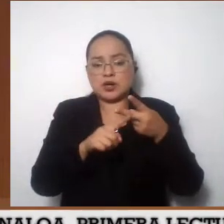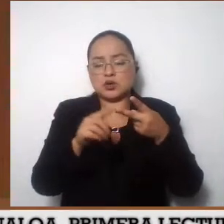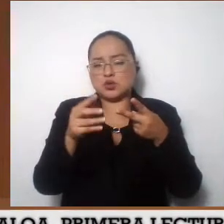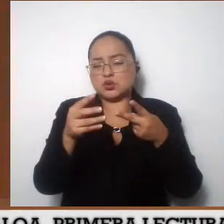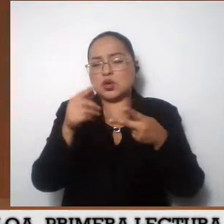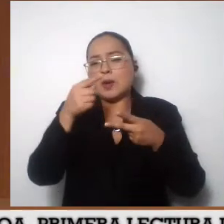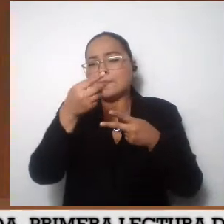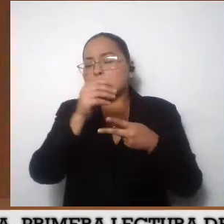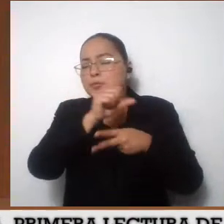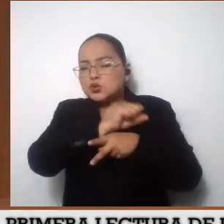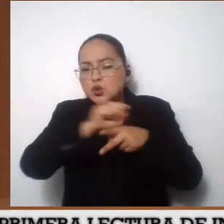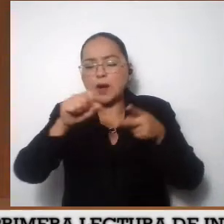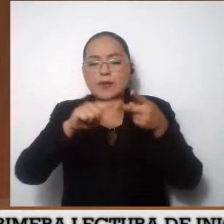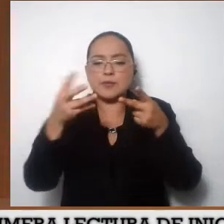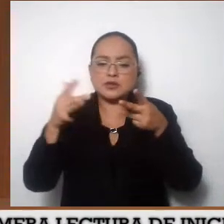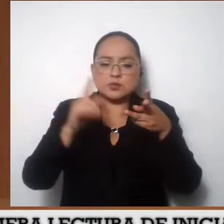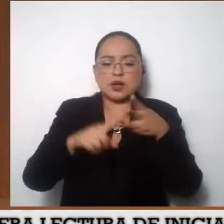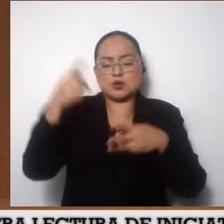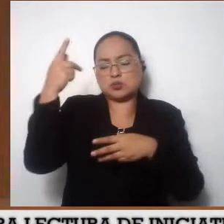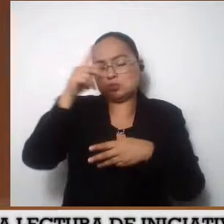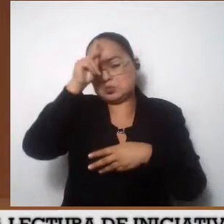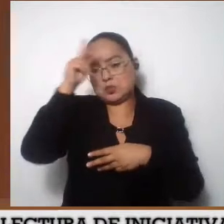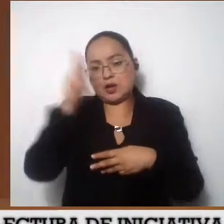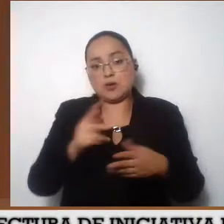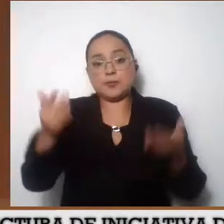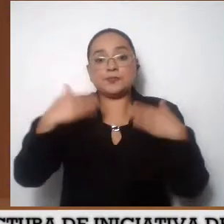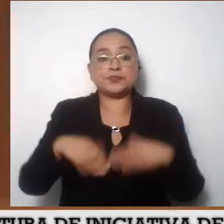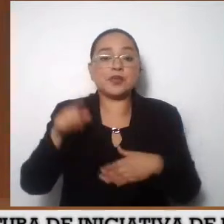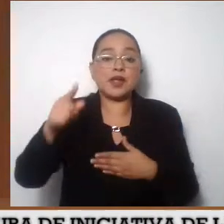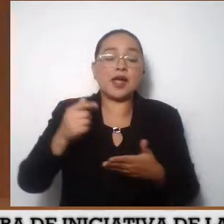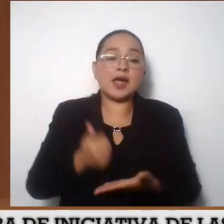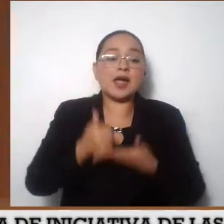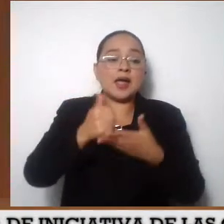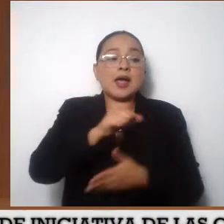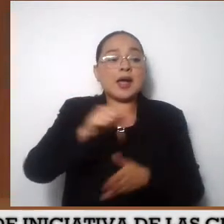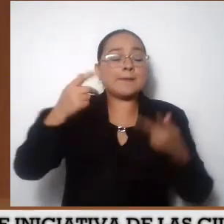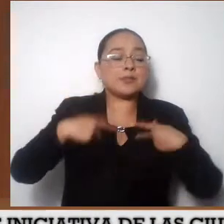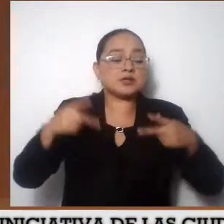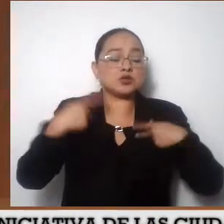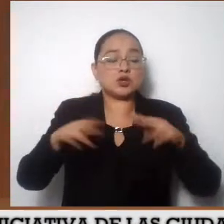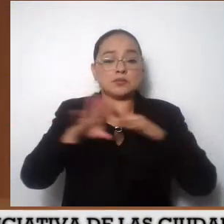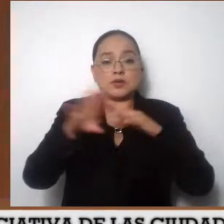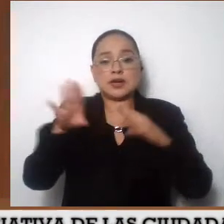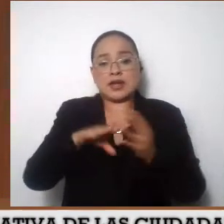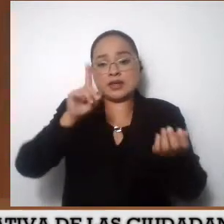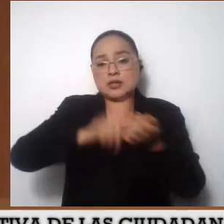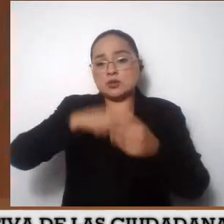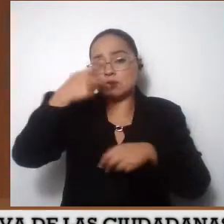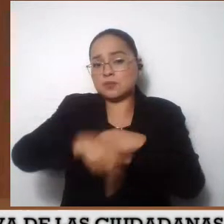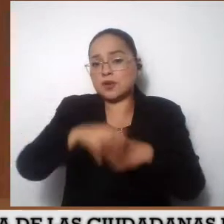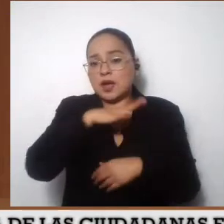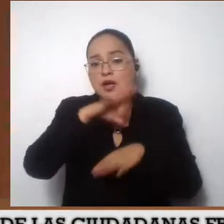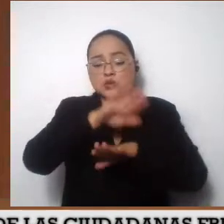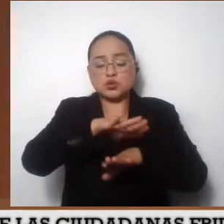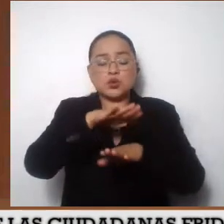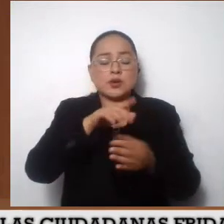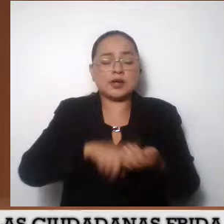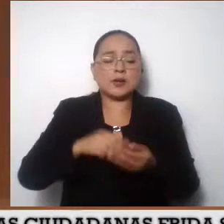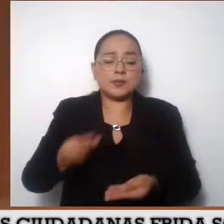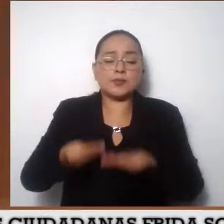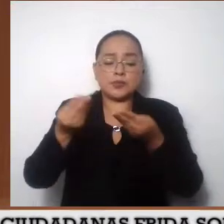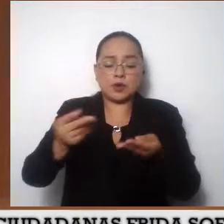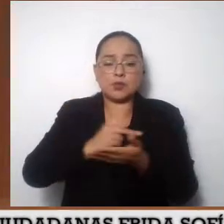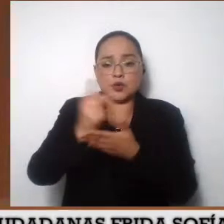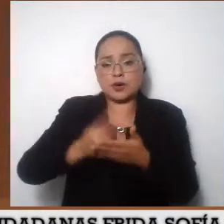Séptima, facilitar información a mujeres migrantes en situación de vulnerabilidad sobre los programas de atención a migrantes